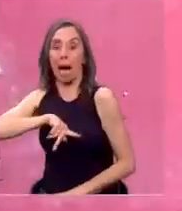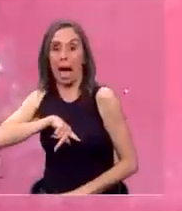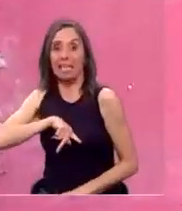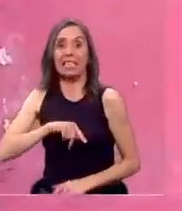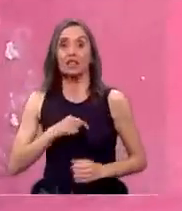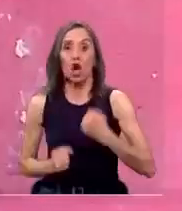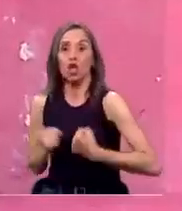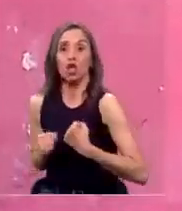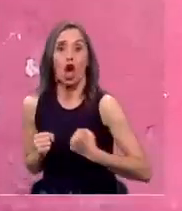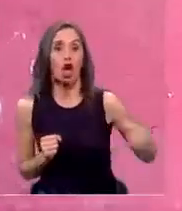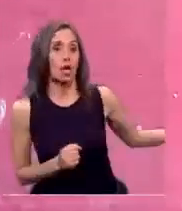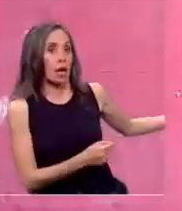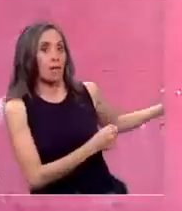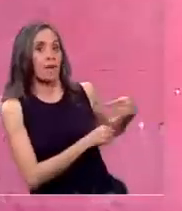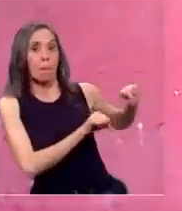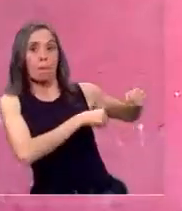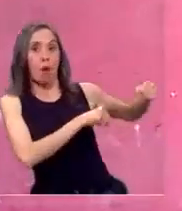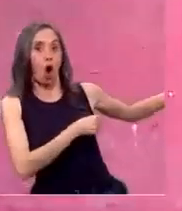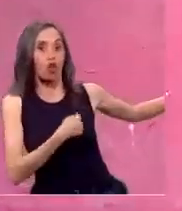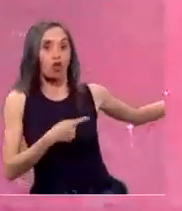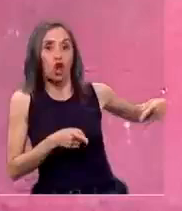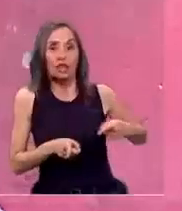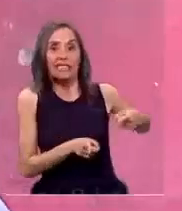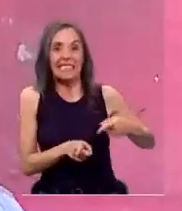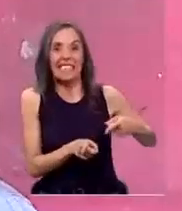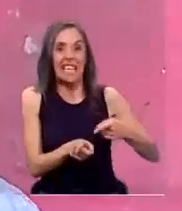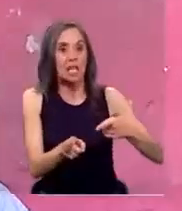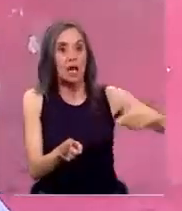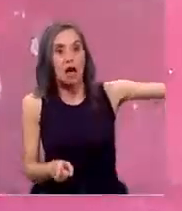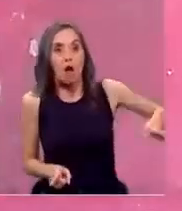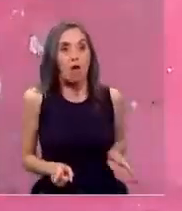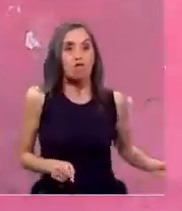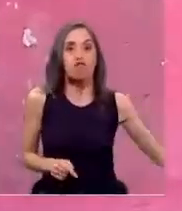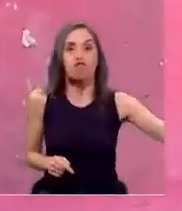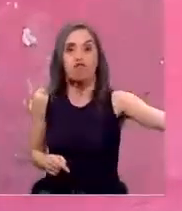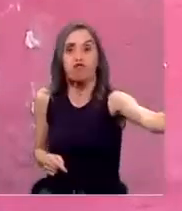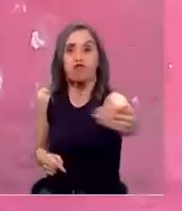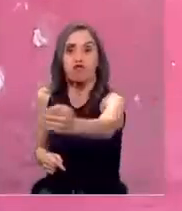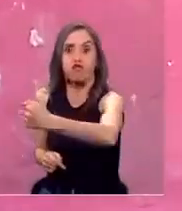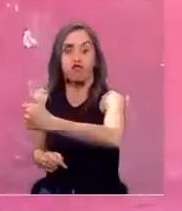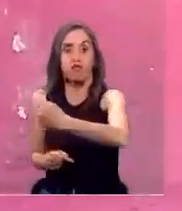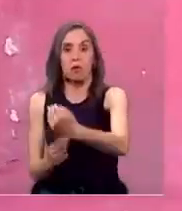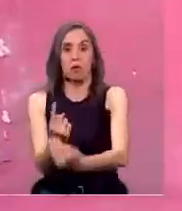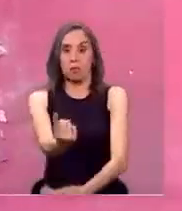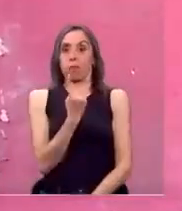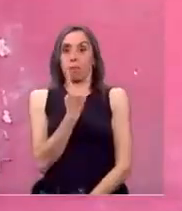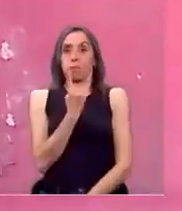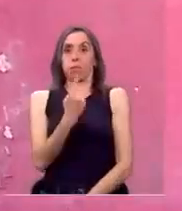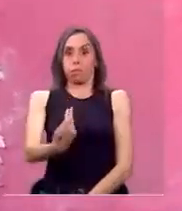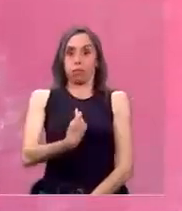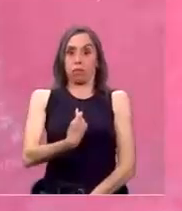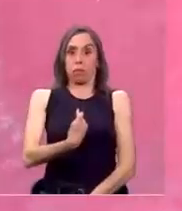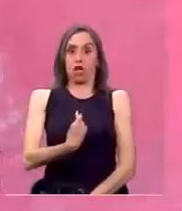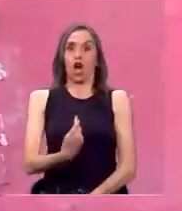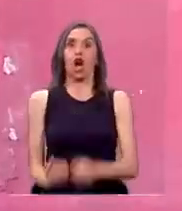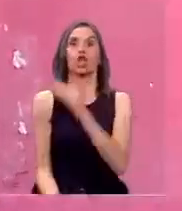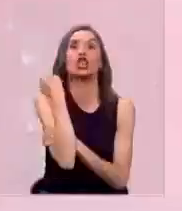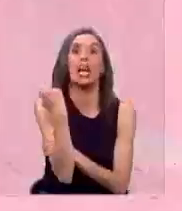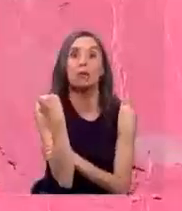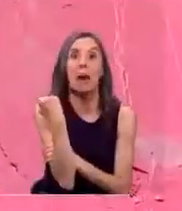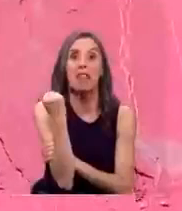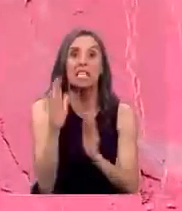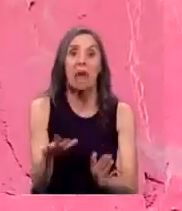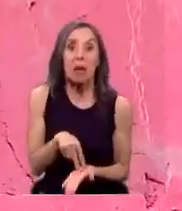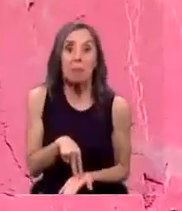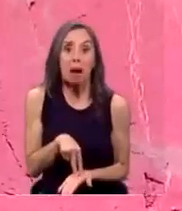pileta, veo que es la misma moto, se da la vuelta así. Y se me apega a mi lado. Me dice, muchacho, madre, me dice, no te